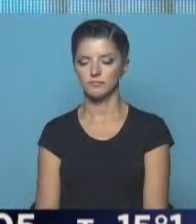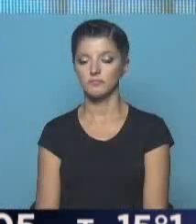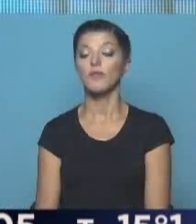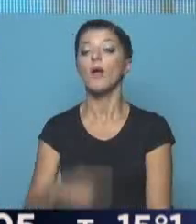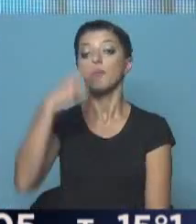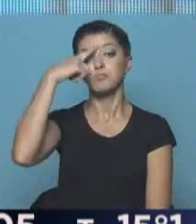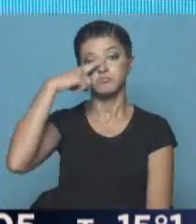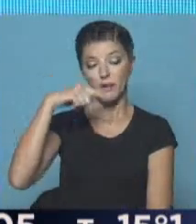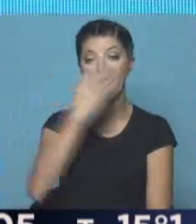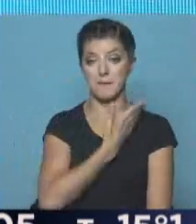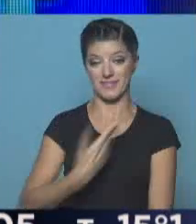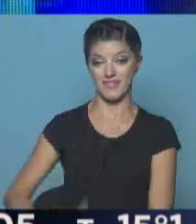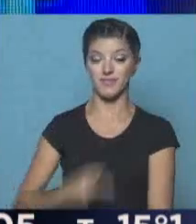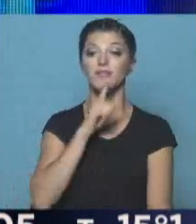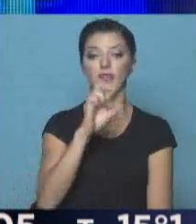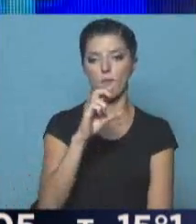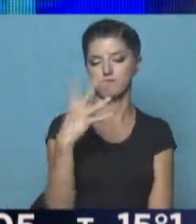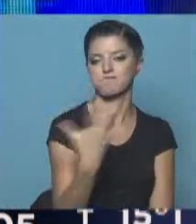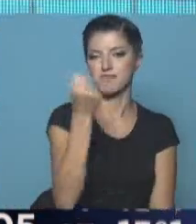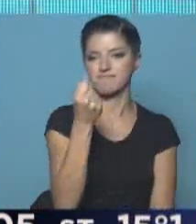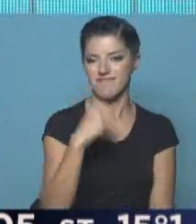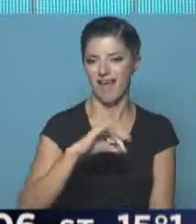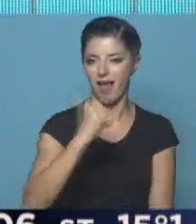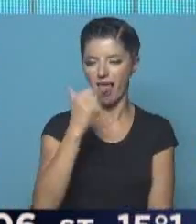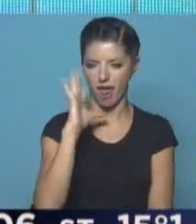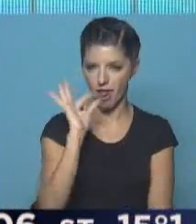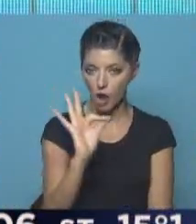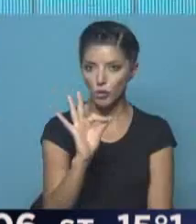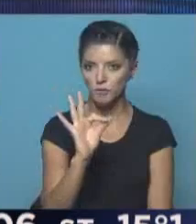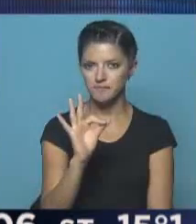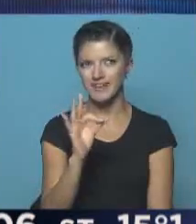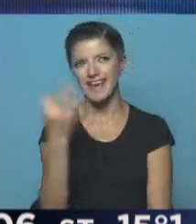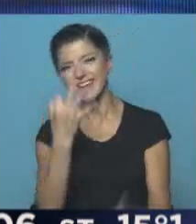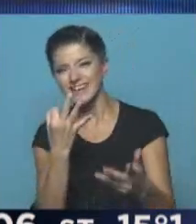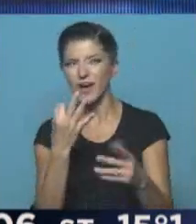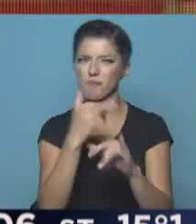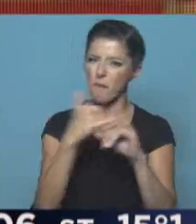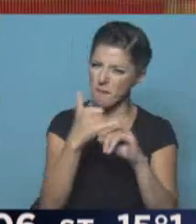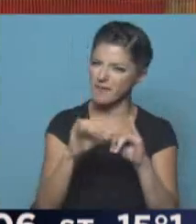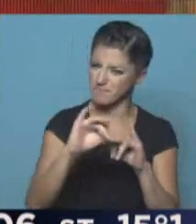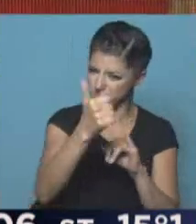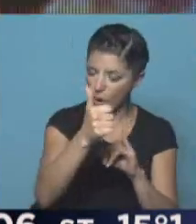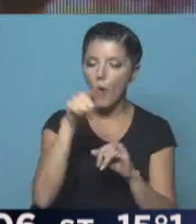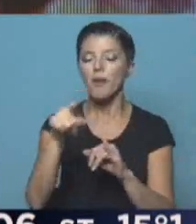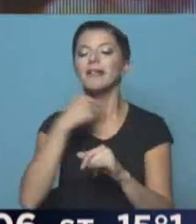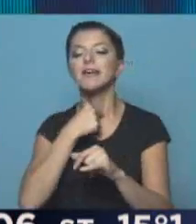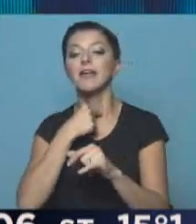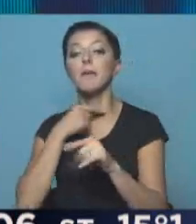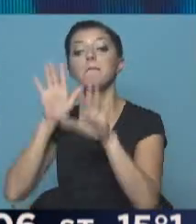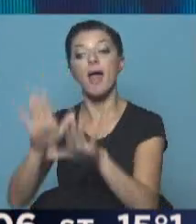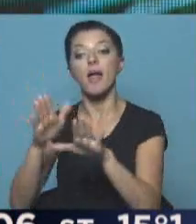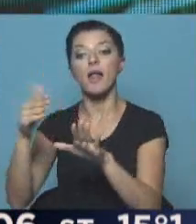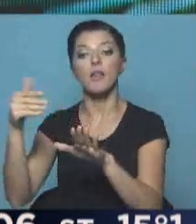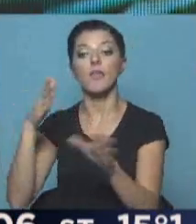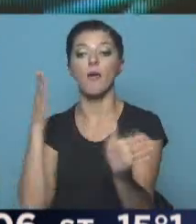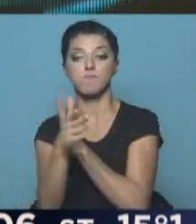Finalmente, el presidente Donald Trump consiguió una victoria. En realidad es una victoria a medias. En su intento por limitar la llegada de inmigrantes